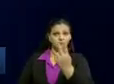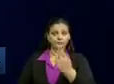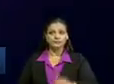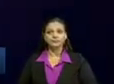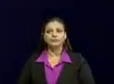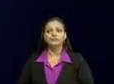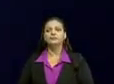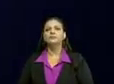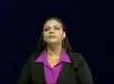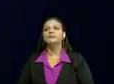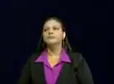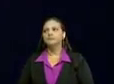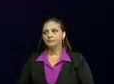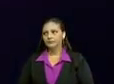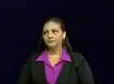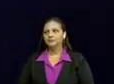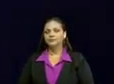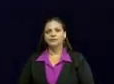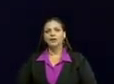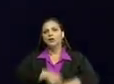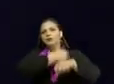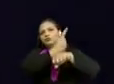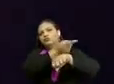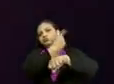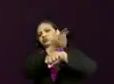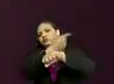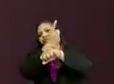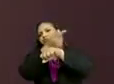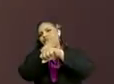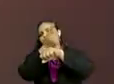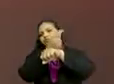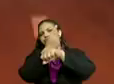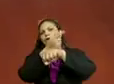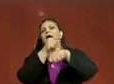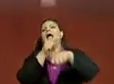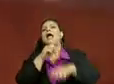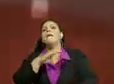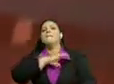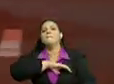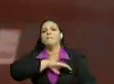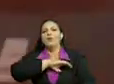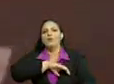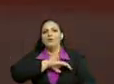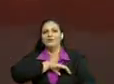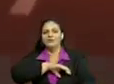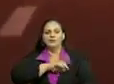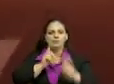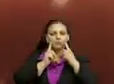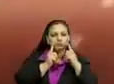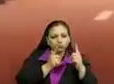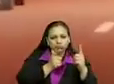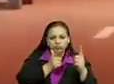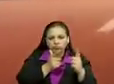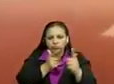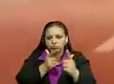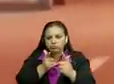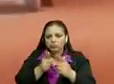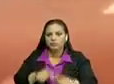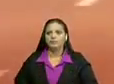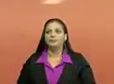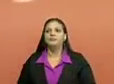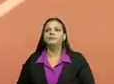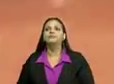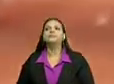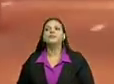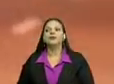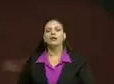Alumbrados a la distancia por el helicóptero policial que los escoltaba desde lo alto, los uniformados recorrieron diversos lugares en